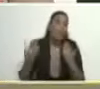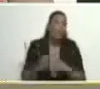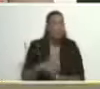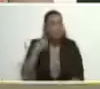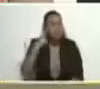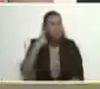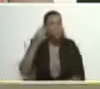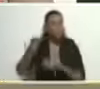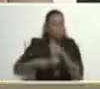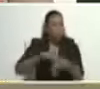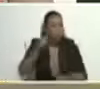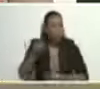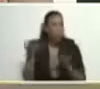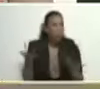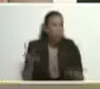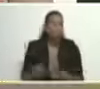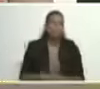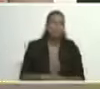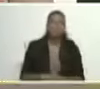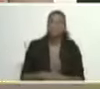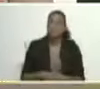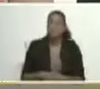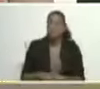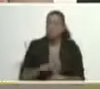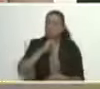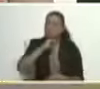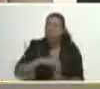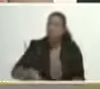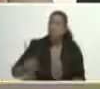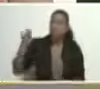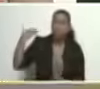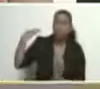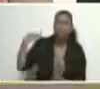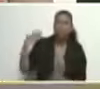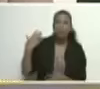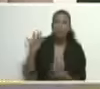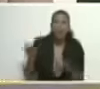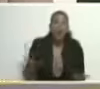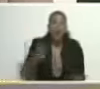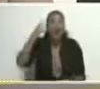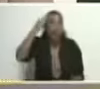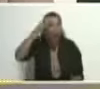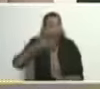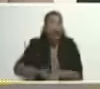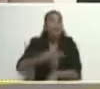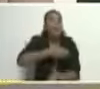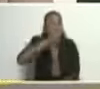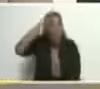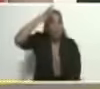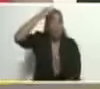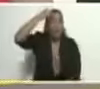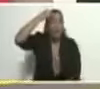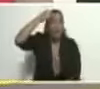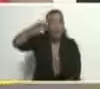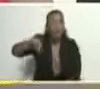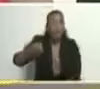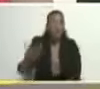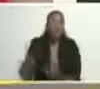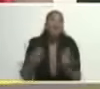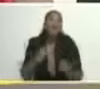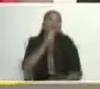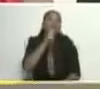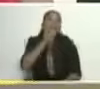juzgar sobre la base de quién